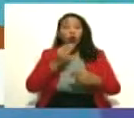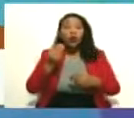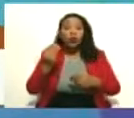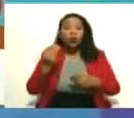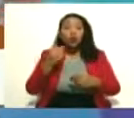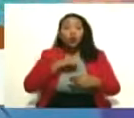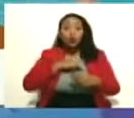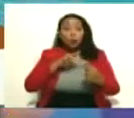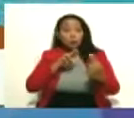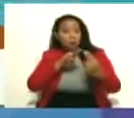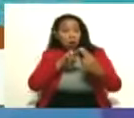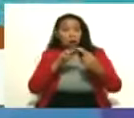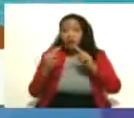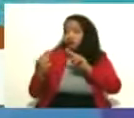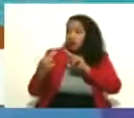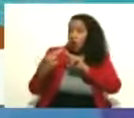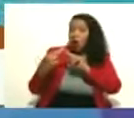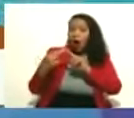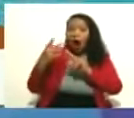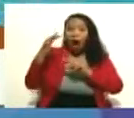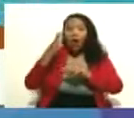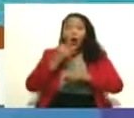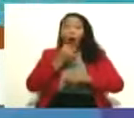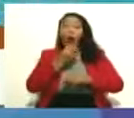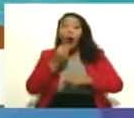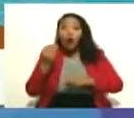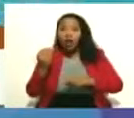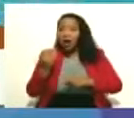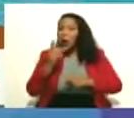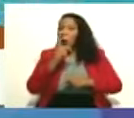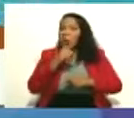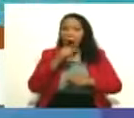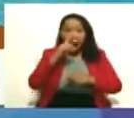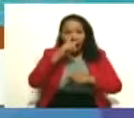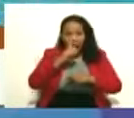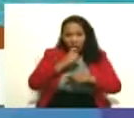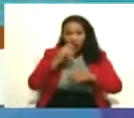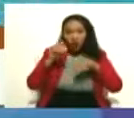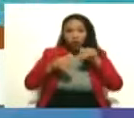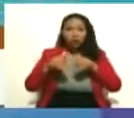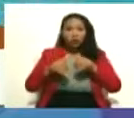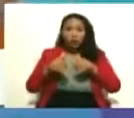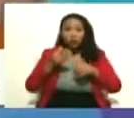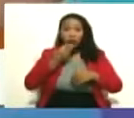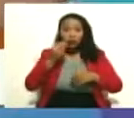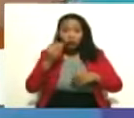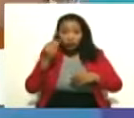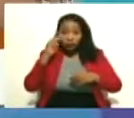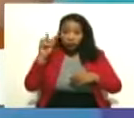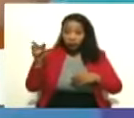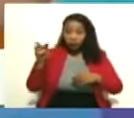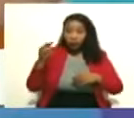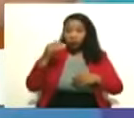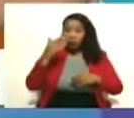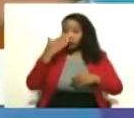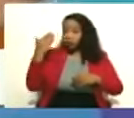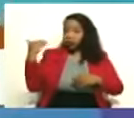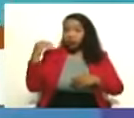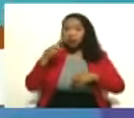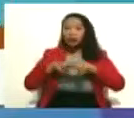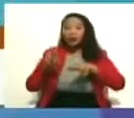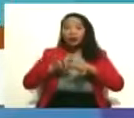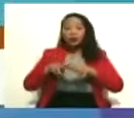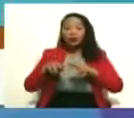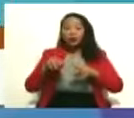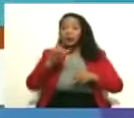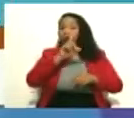nos encontramos siempre, Héctor, con jóvenes que no tienen la edad para votar. Con jóvenes que vimos en estos días a un niño llamado